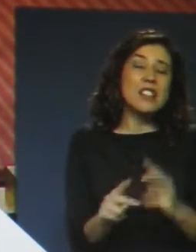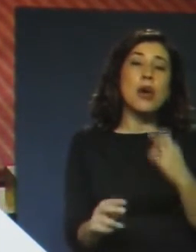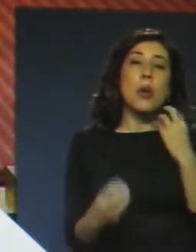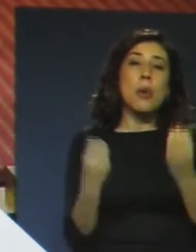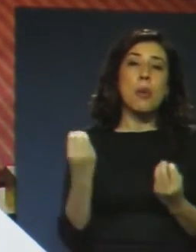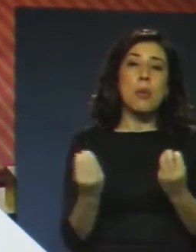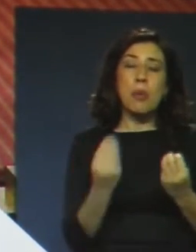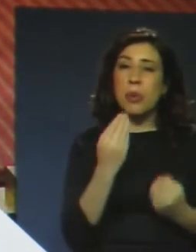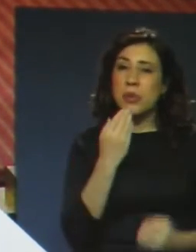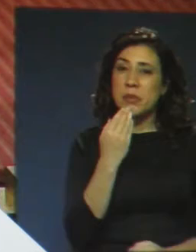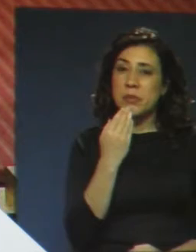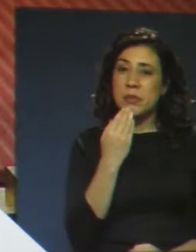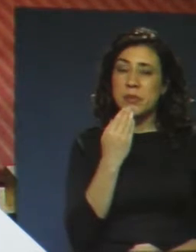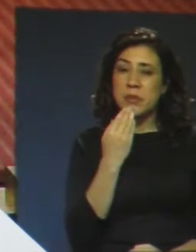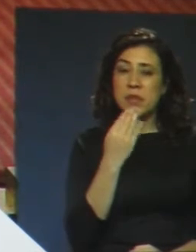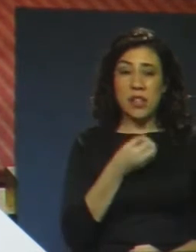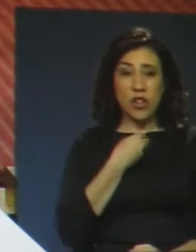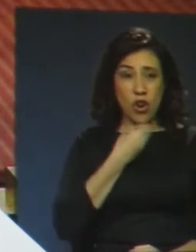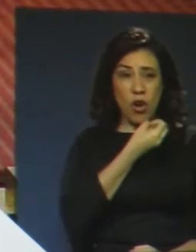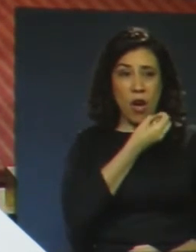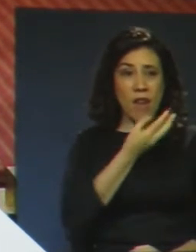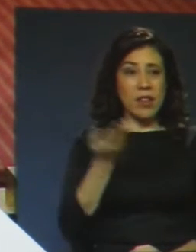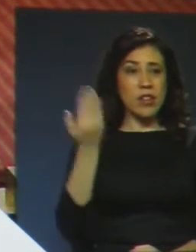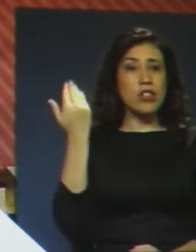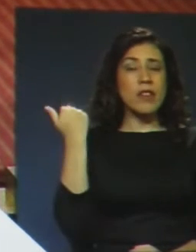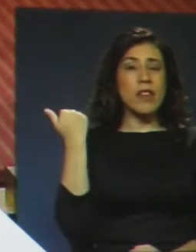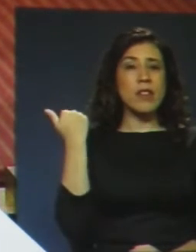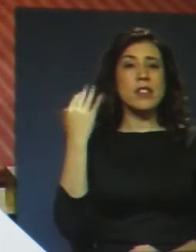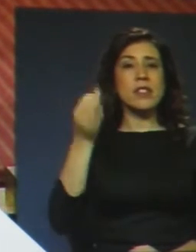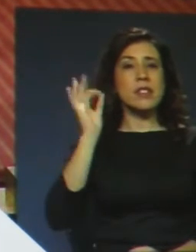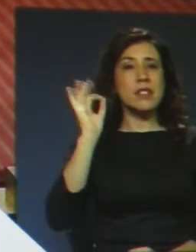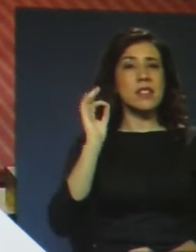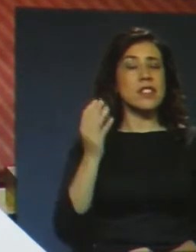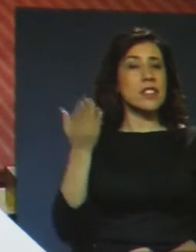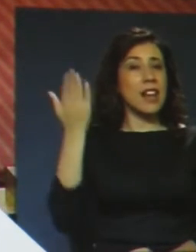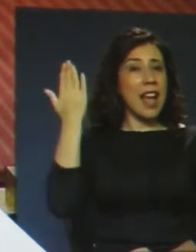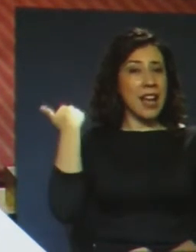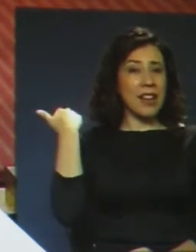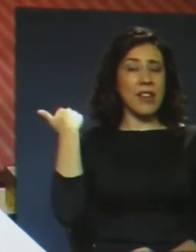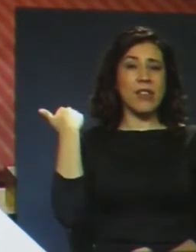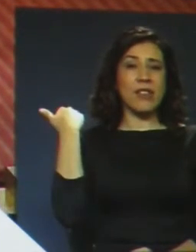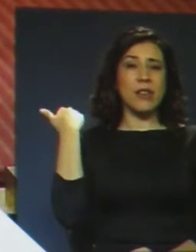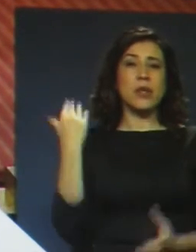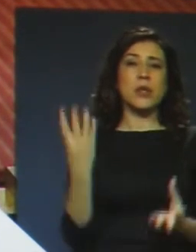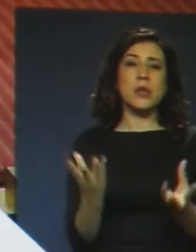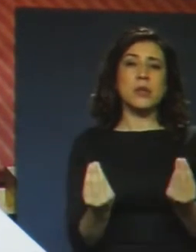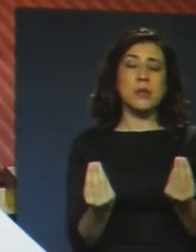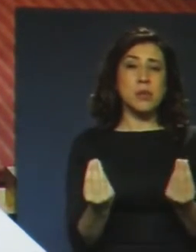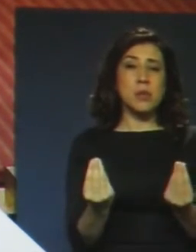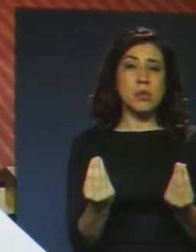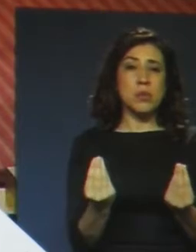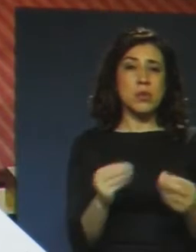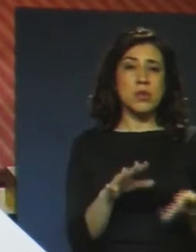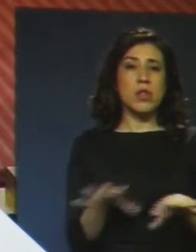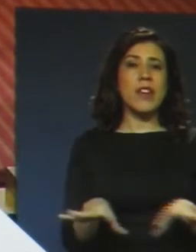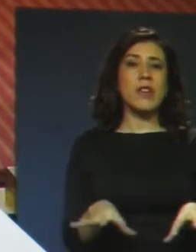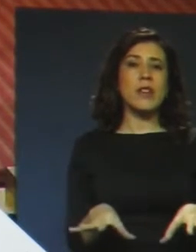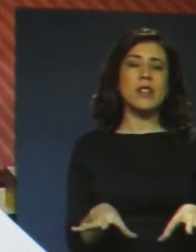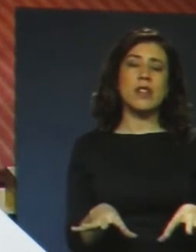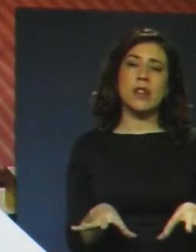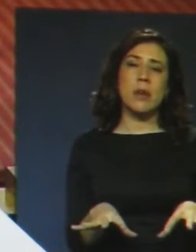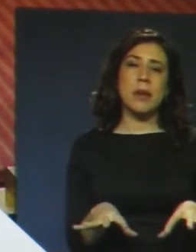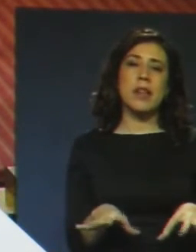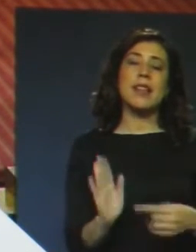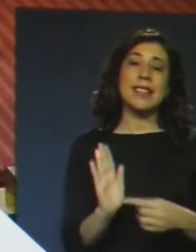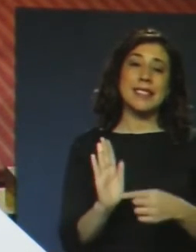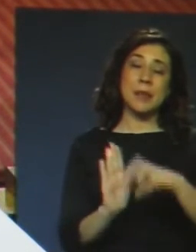además, y como también lo mencioné en alguna sesión de la sala anterior, muchos de los principios que se están consagrando en